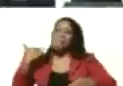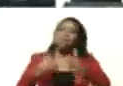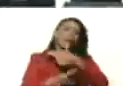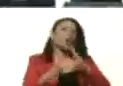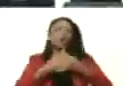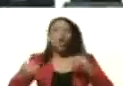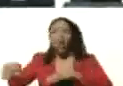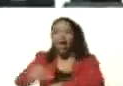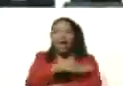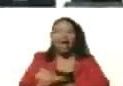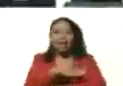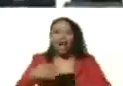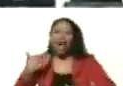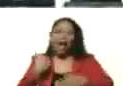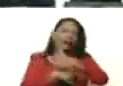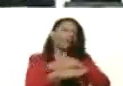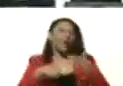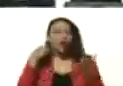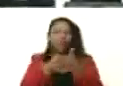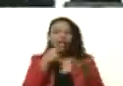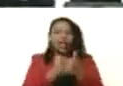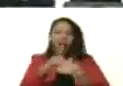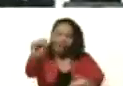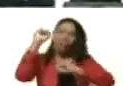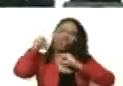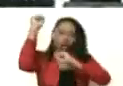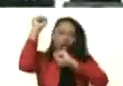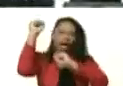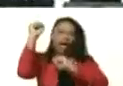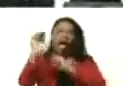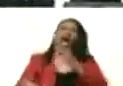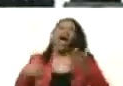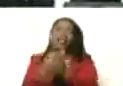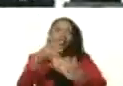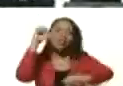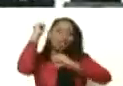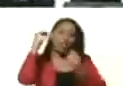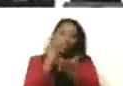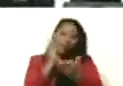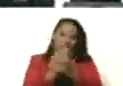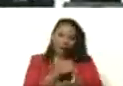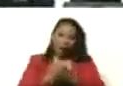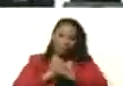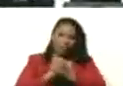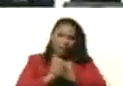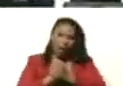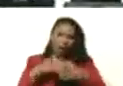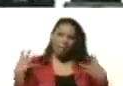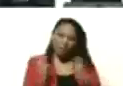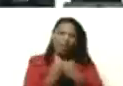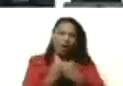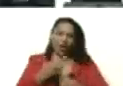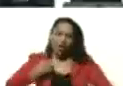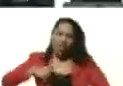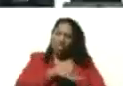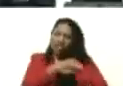la calle, a la batalla y a la victoria! ¡Hasta la victoria siempre, camarada! ¡Nosotros!